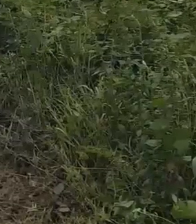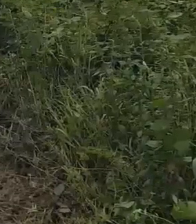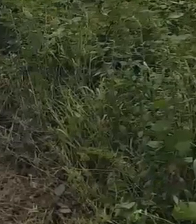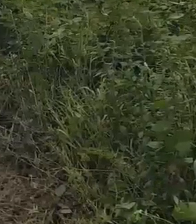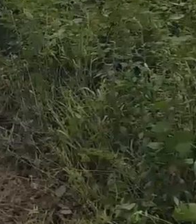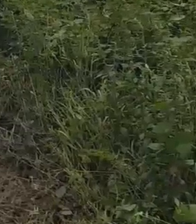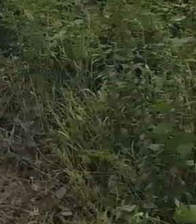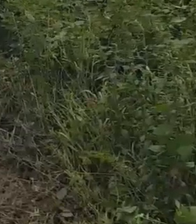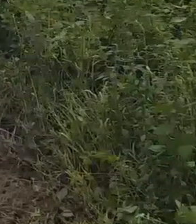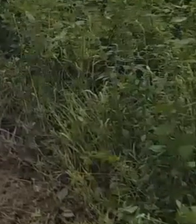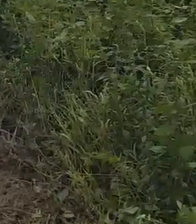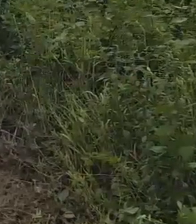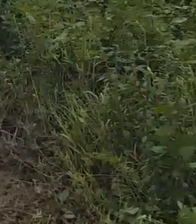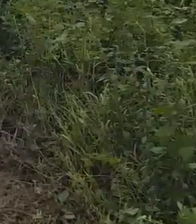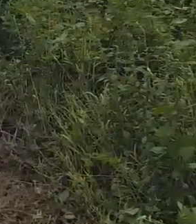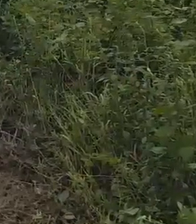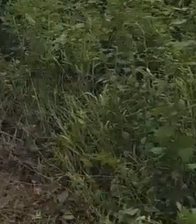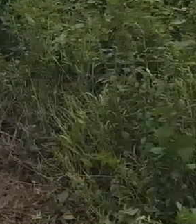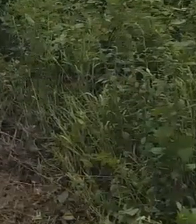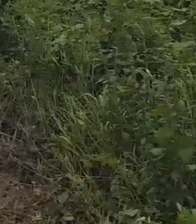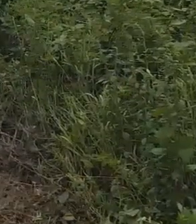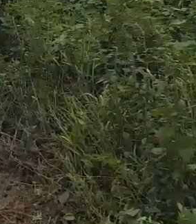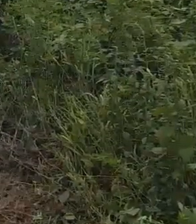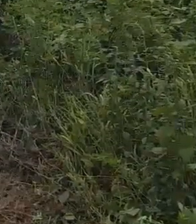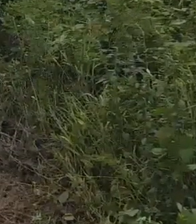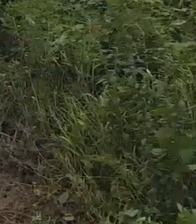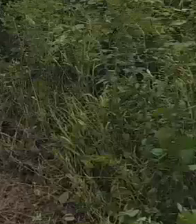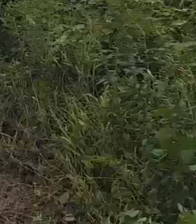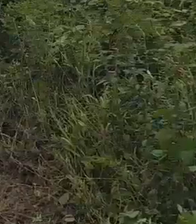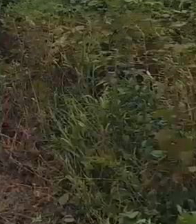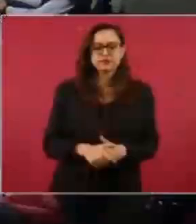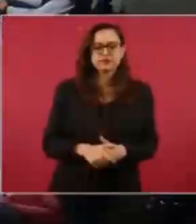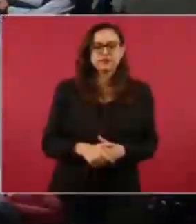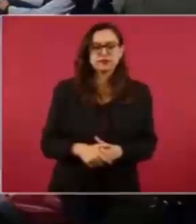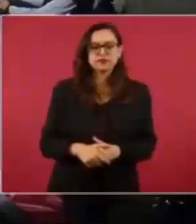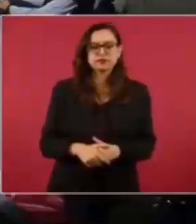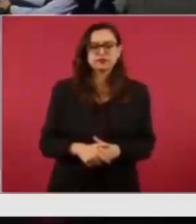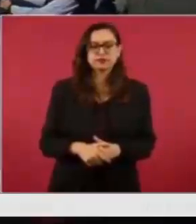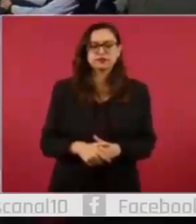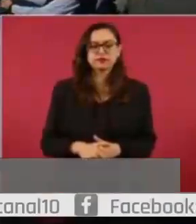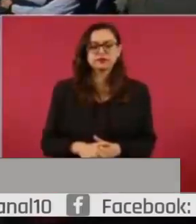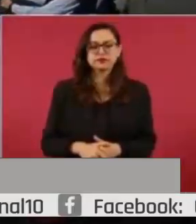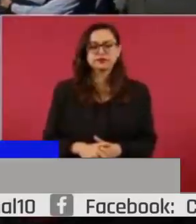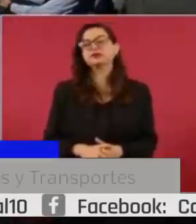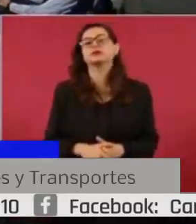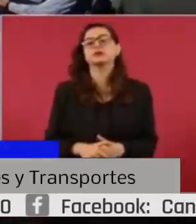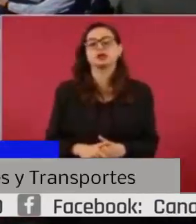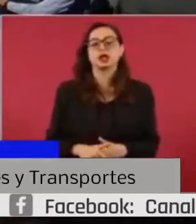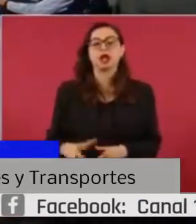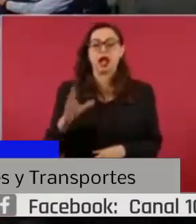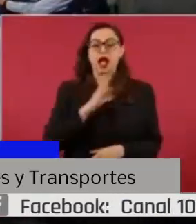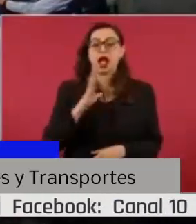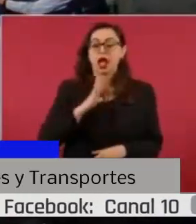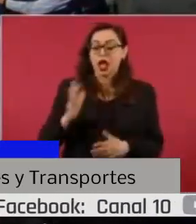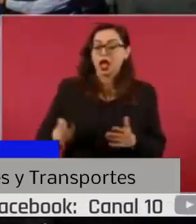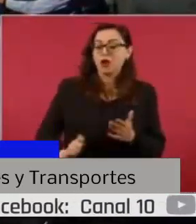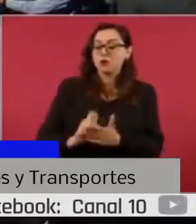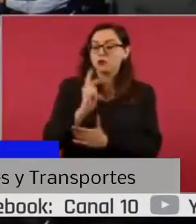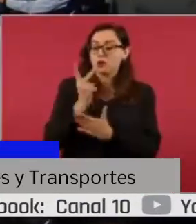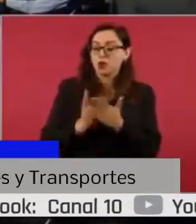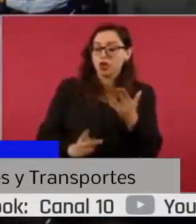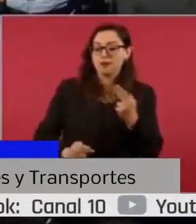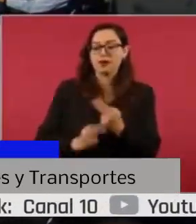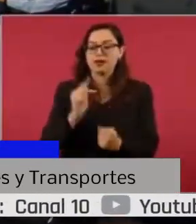y ahora se está recalibrando algunos tramos para poder atenderlos. El Programa Nacional de Conservación de Carreteras